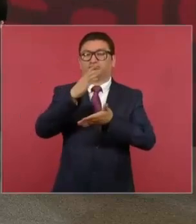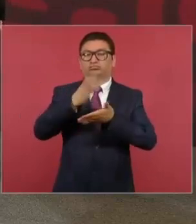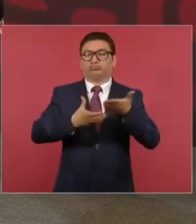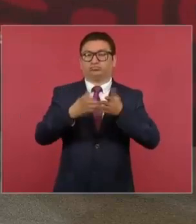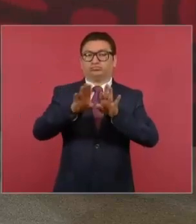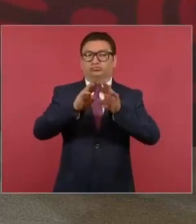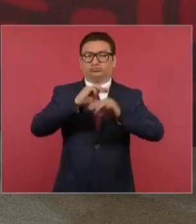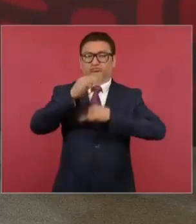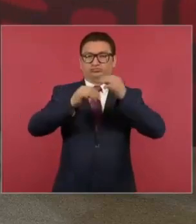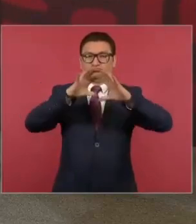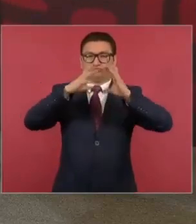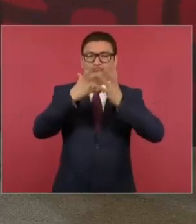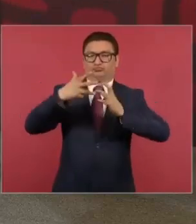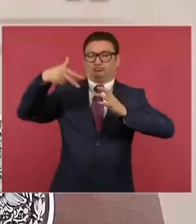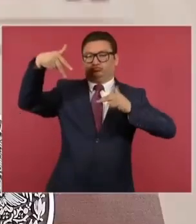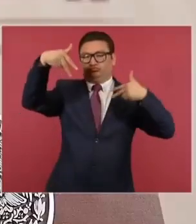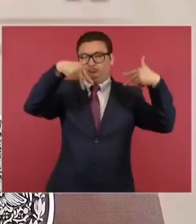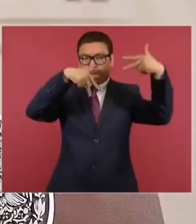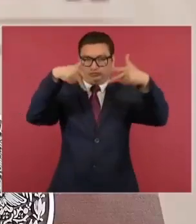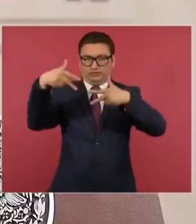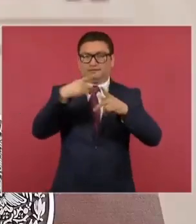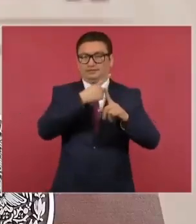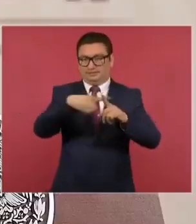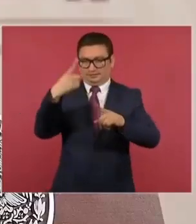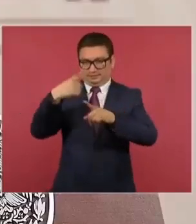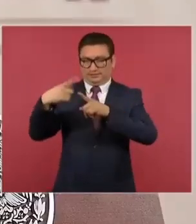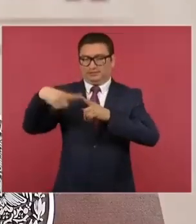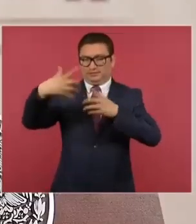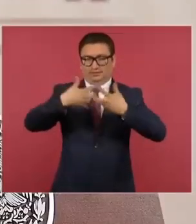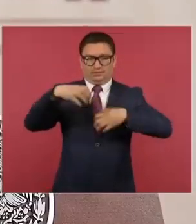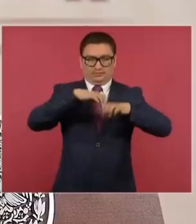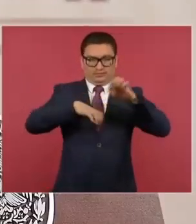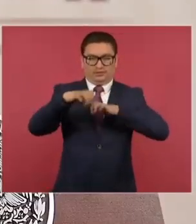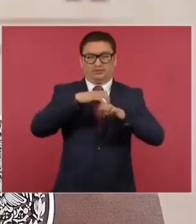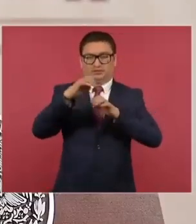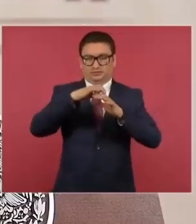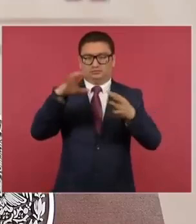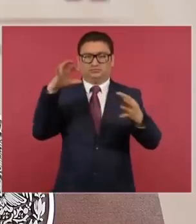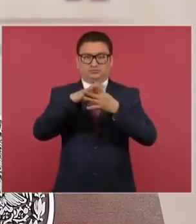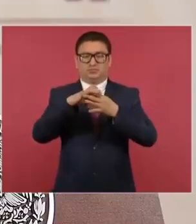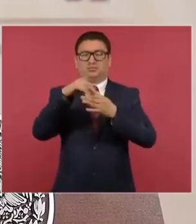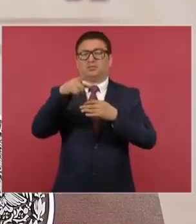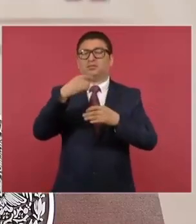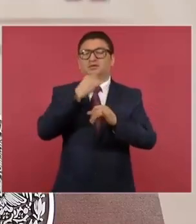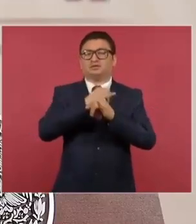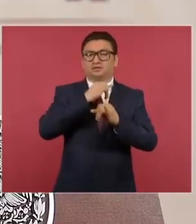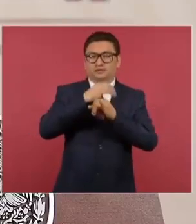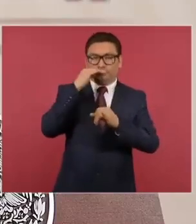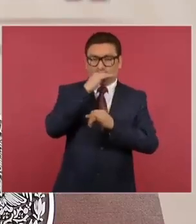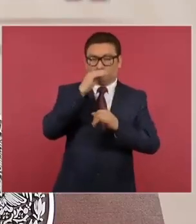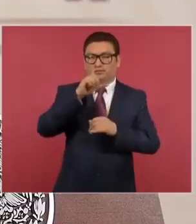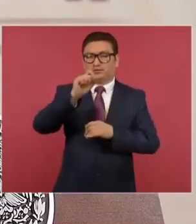se han contratado enlaces satelitales con diversas empresas. Para los sitios de internet gratuito hay